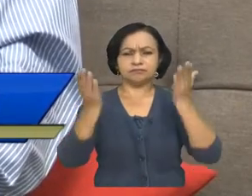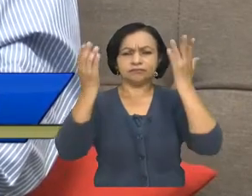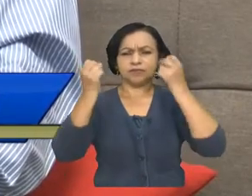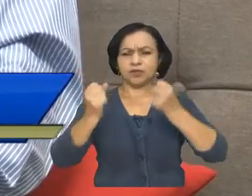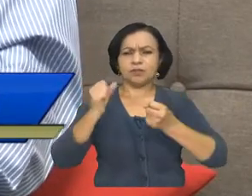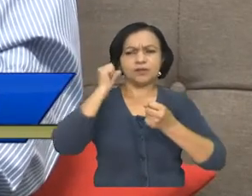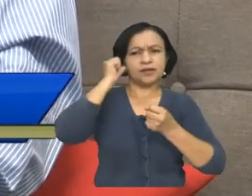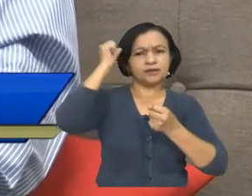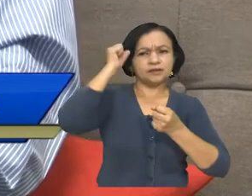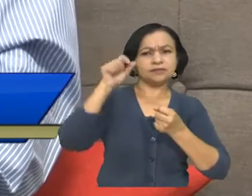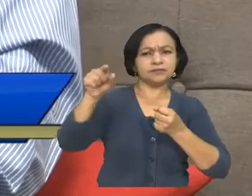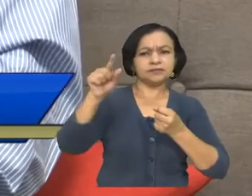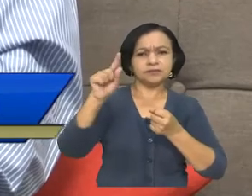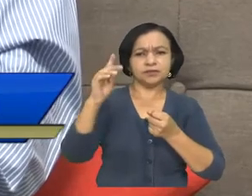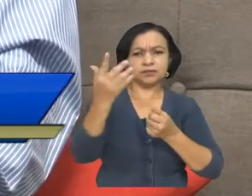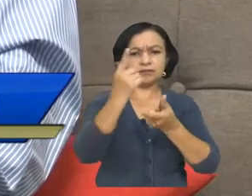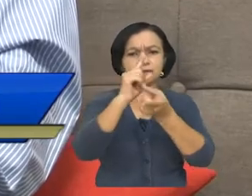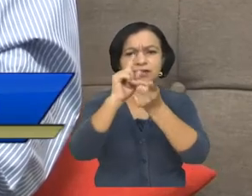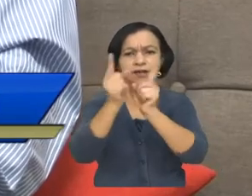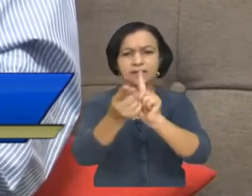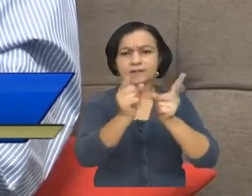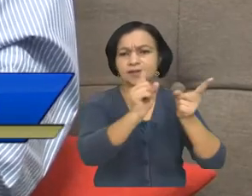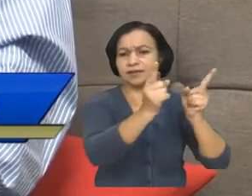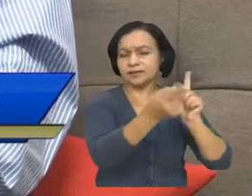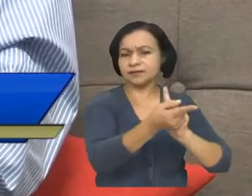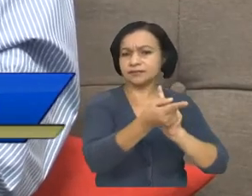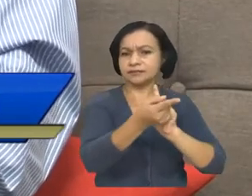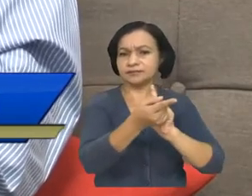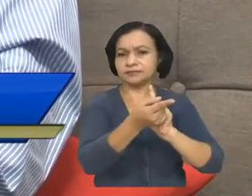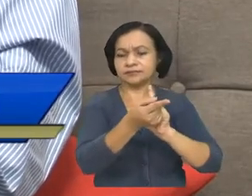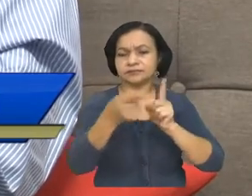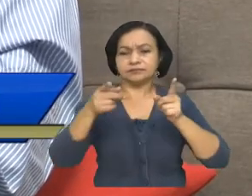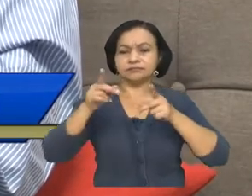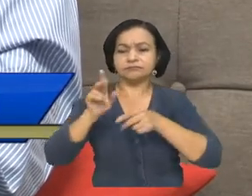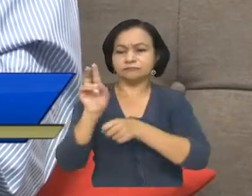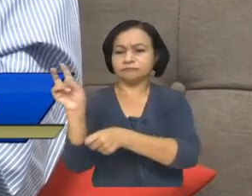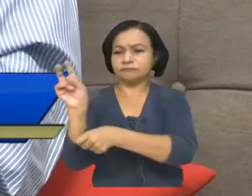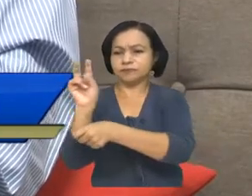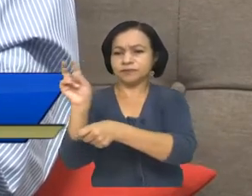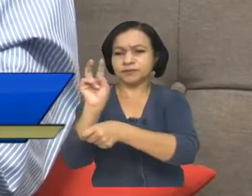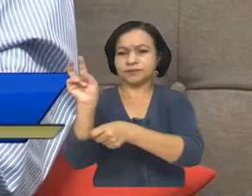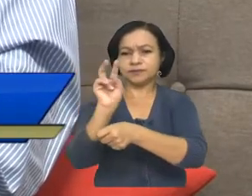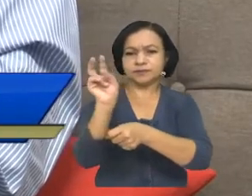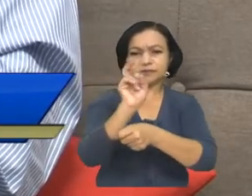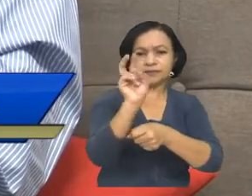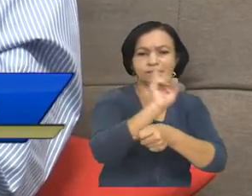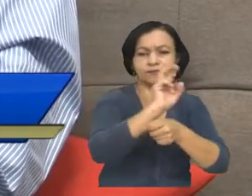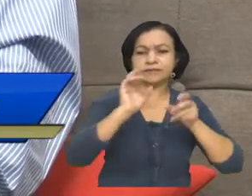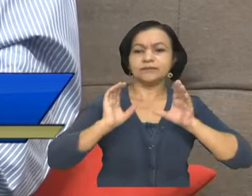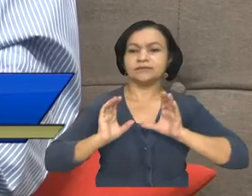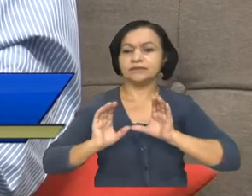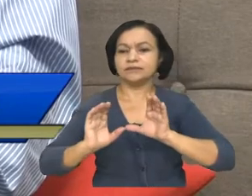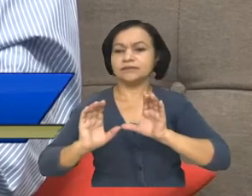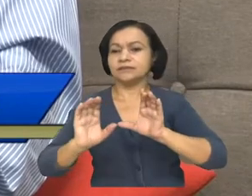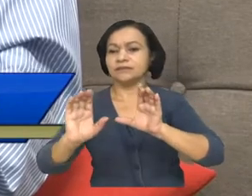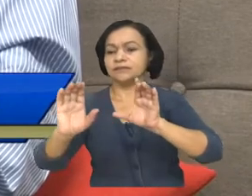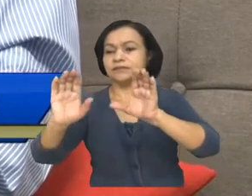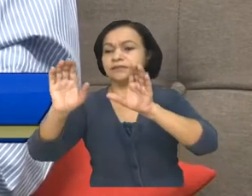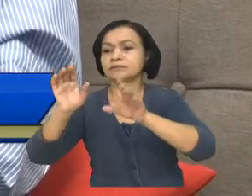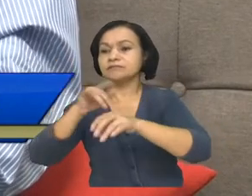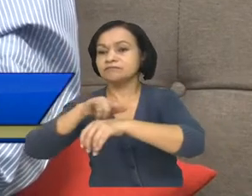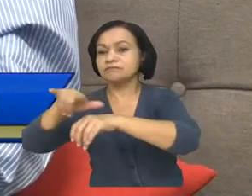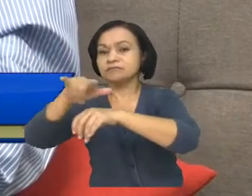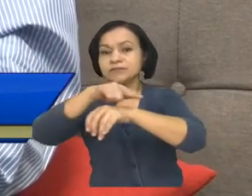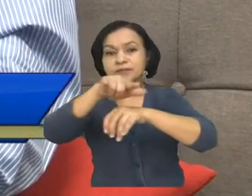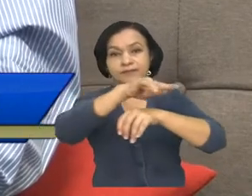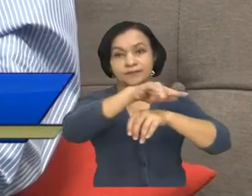pues teníamos turnos, hacíamos lo que llamábamos posta, salíamos a hacer operativos. Y lógicamente que